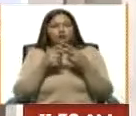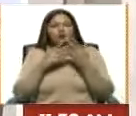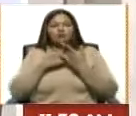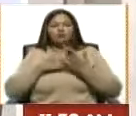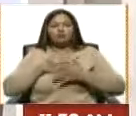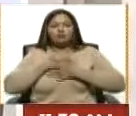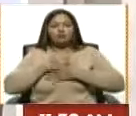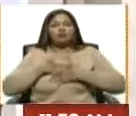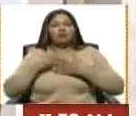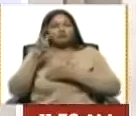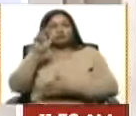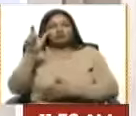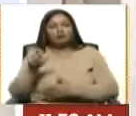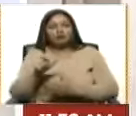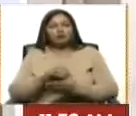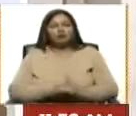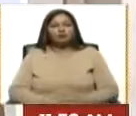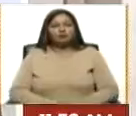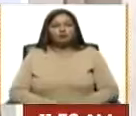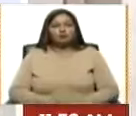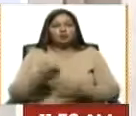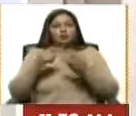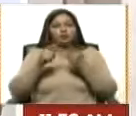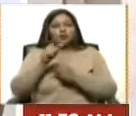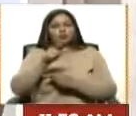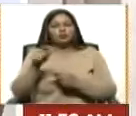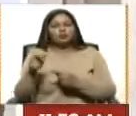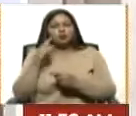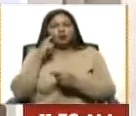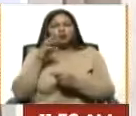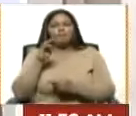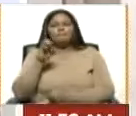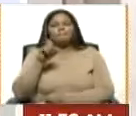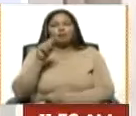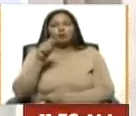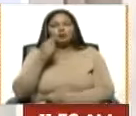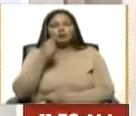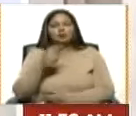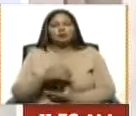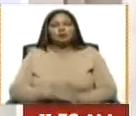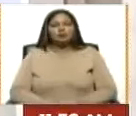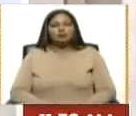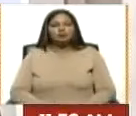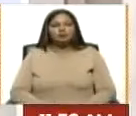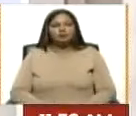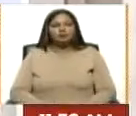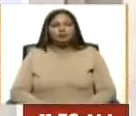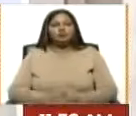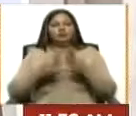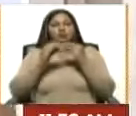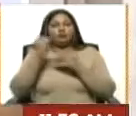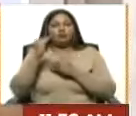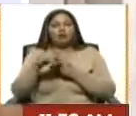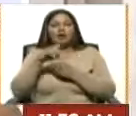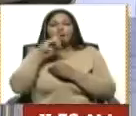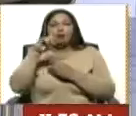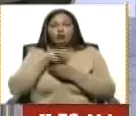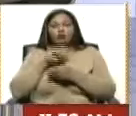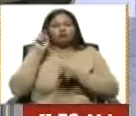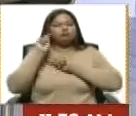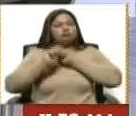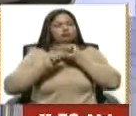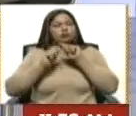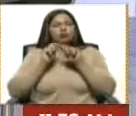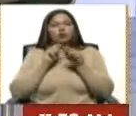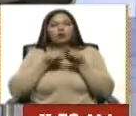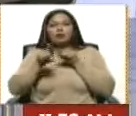calidez del venezolano. ¿Ah? Y eso la gente, los bots, como tú le dices, y los que están llenos de odio, mira, lo critican. A ver, hay